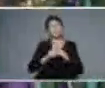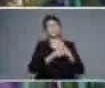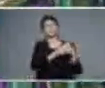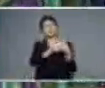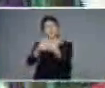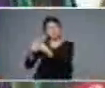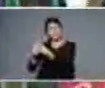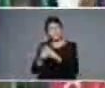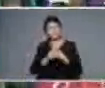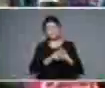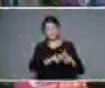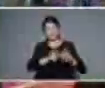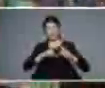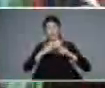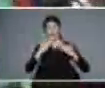coraz